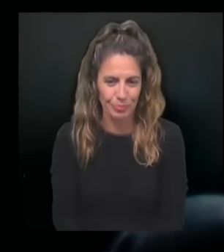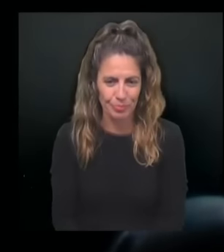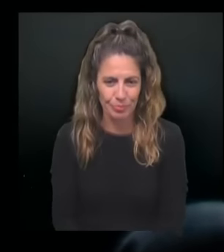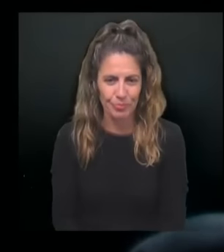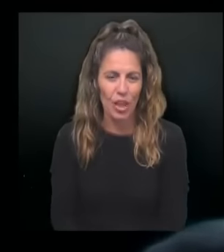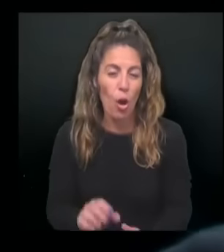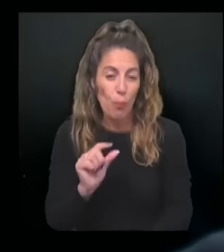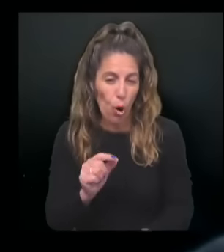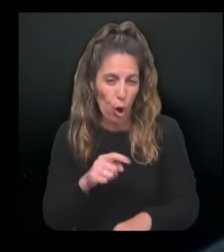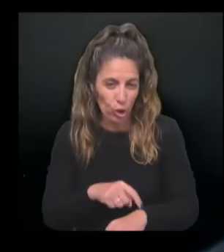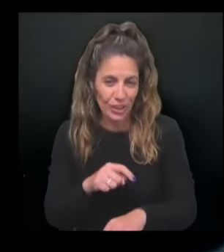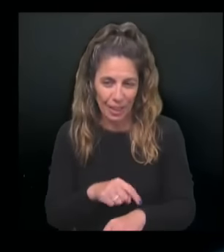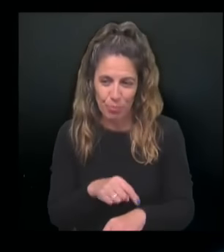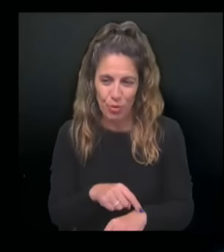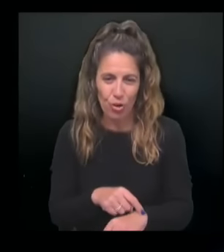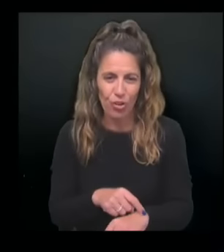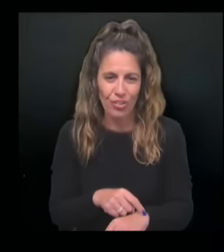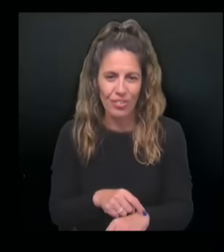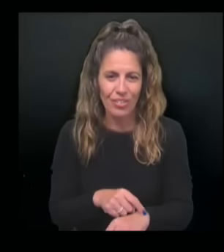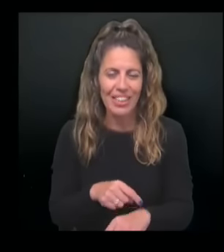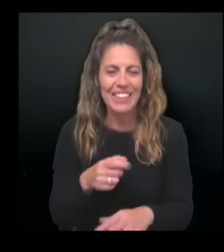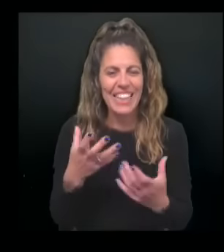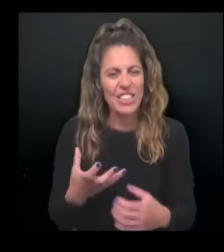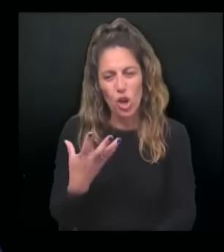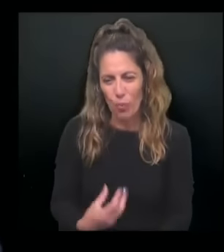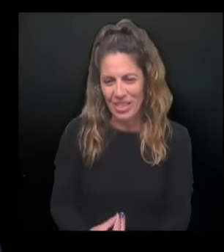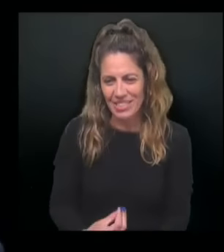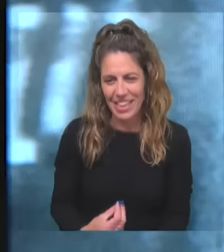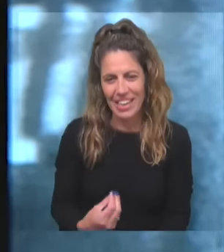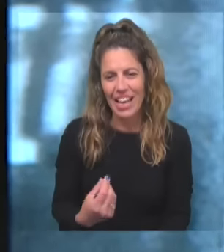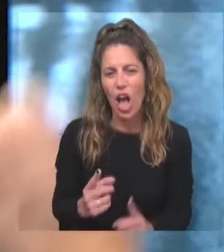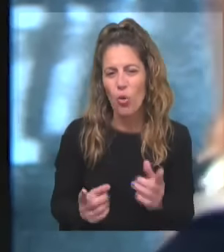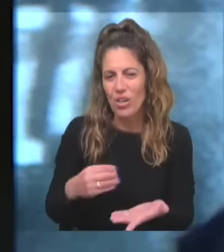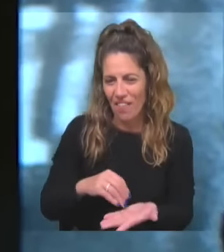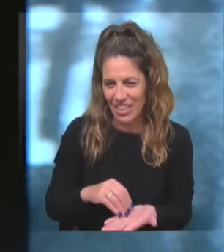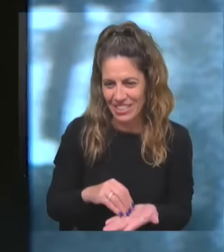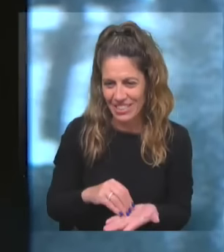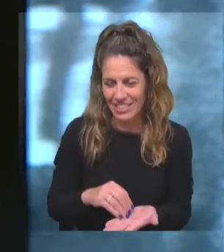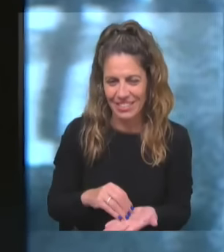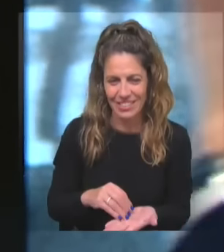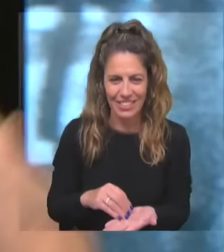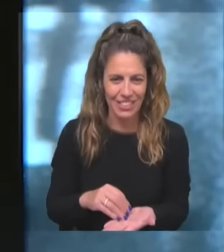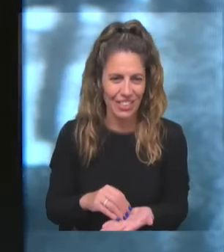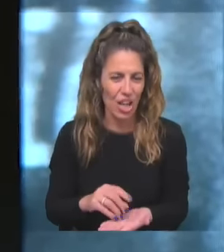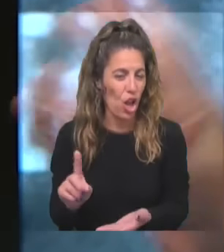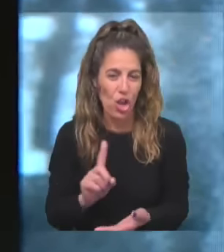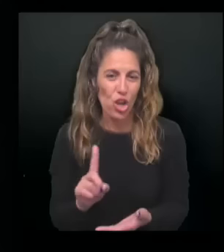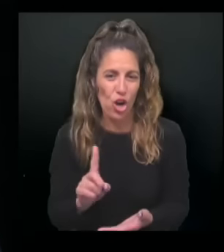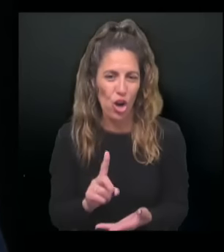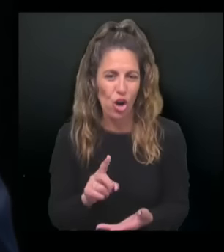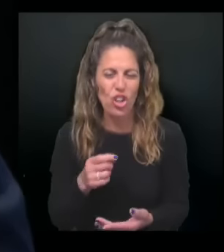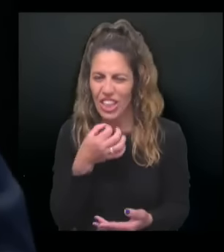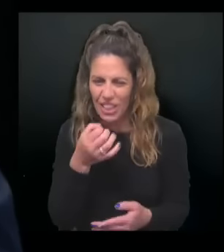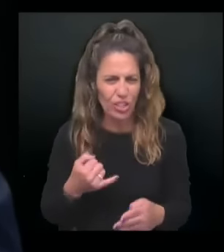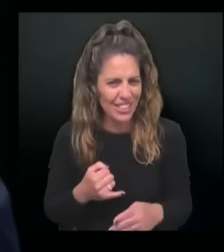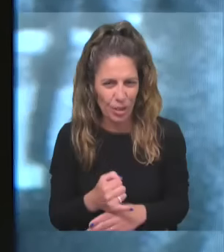queda poco tiempo, pero ¿te quiso convencer alguna vez? No, no, no. No, no, siempre... Nunca te dijo, estás equivocado.